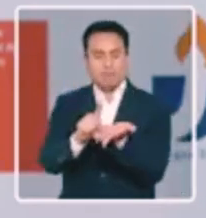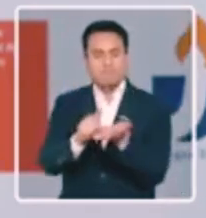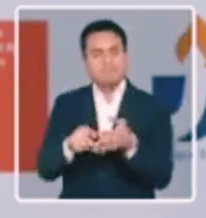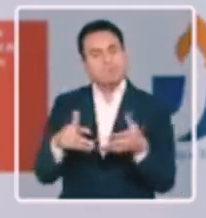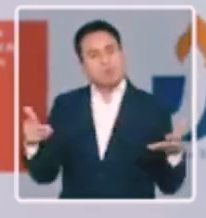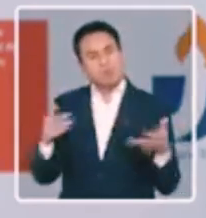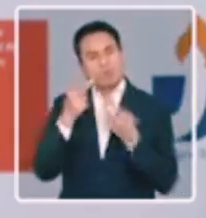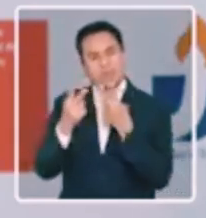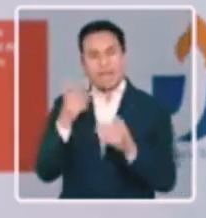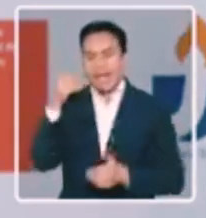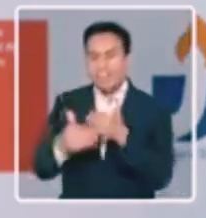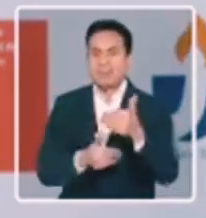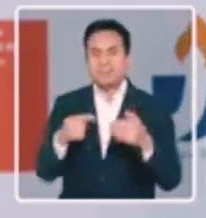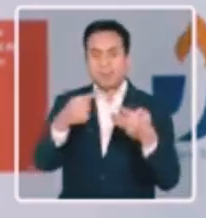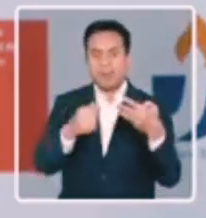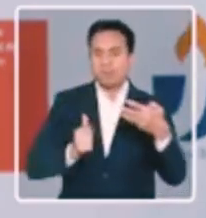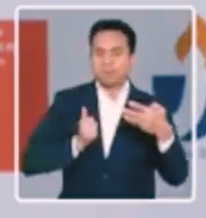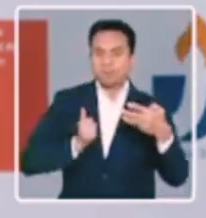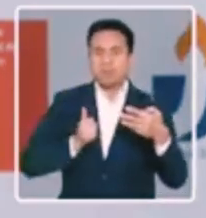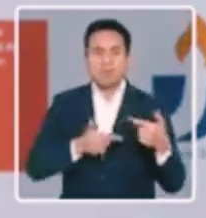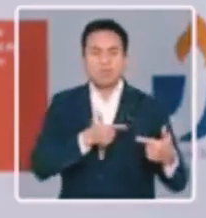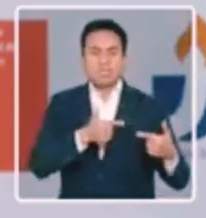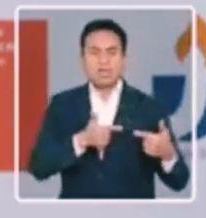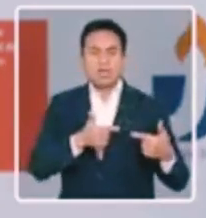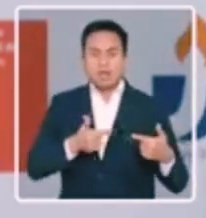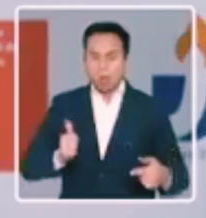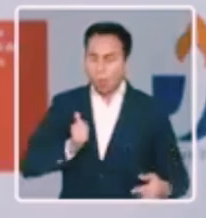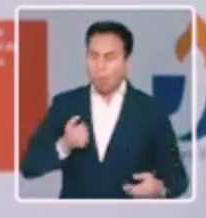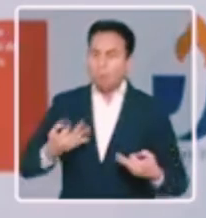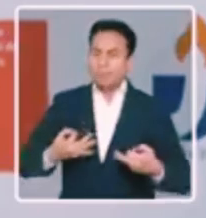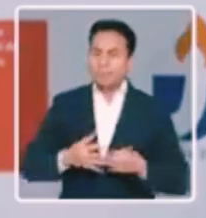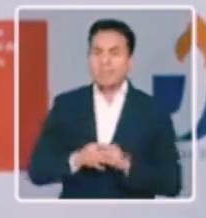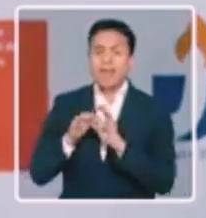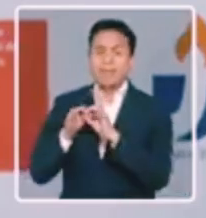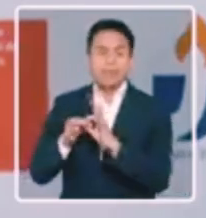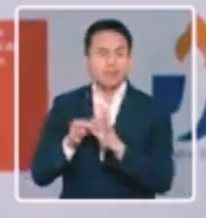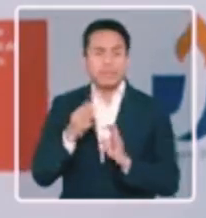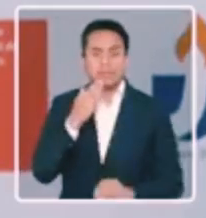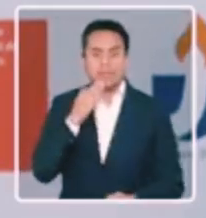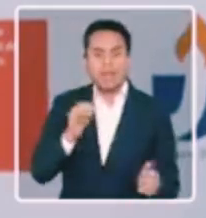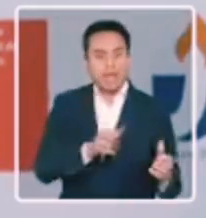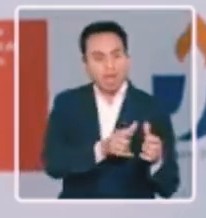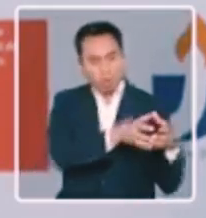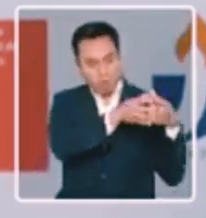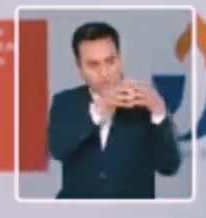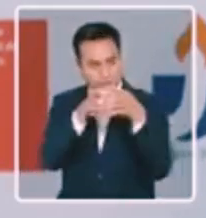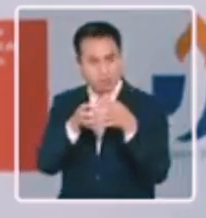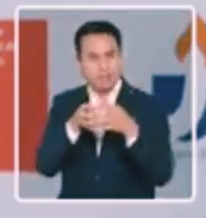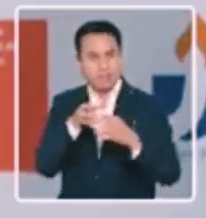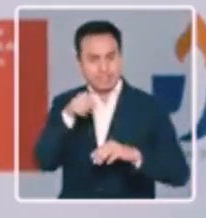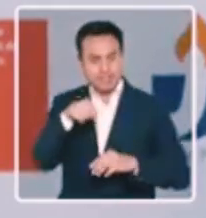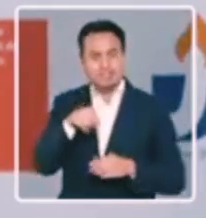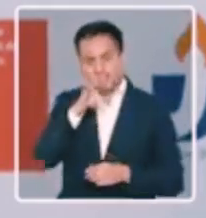como los avances se van concretando y có la política cumple agradezco a quienes nos han acompañado durante la gira